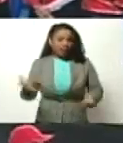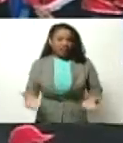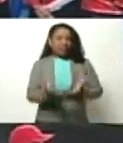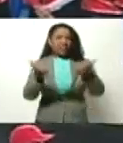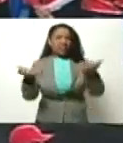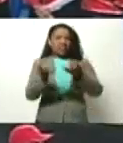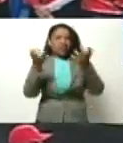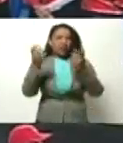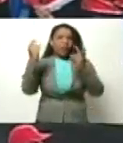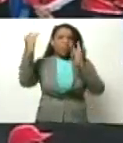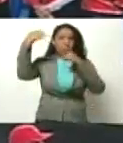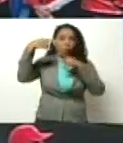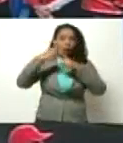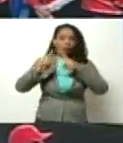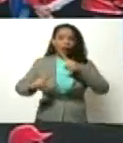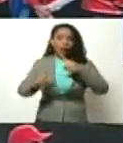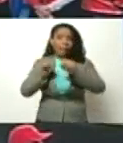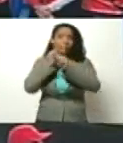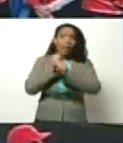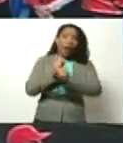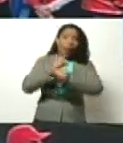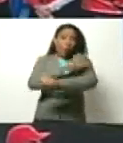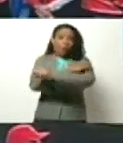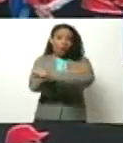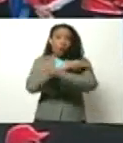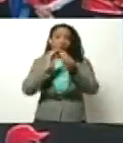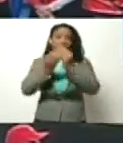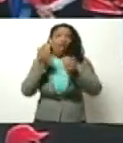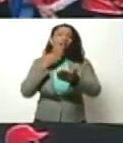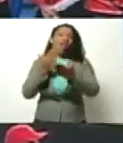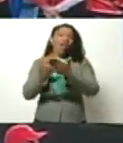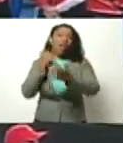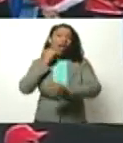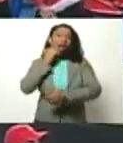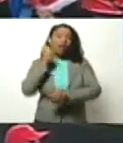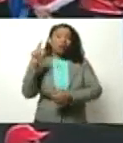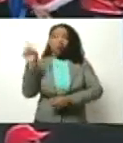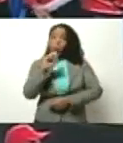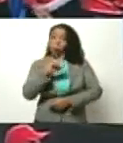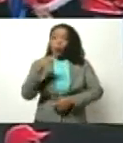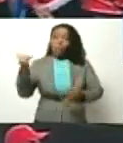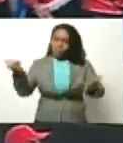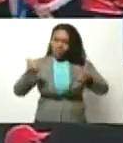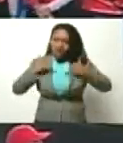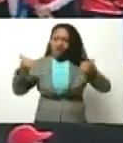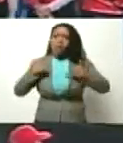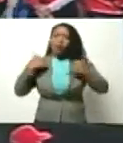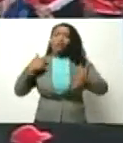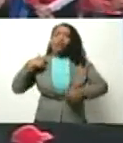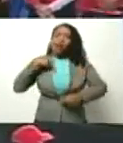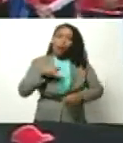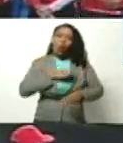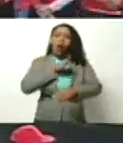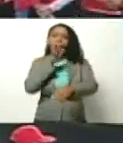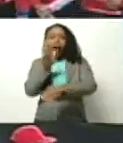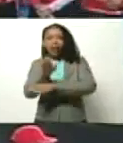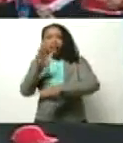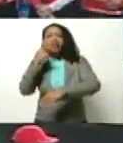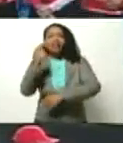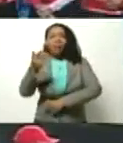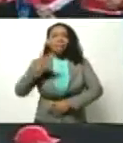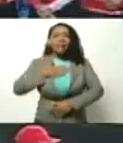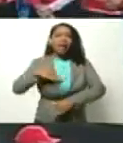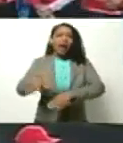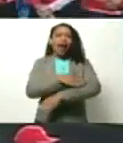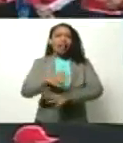el transformador vamos a esperar que vaya a la oposición a reclamar nosotros mismos tenemos que actuar y decir en